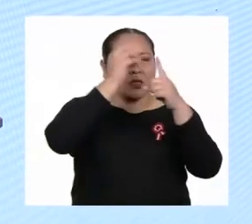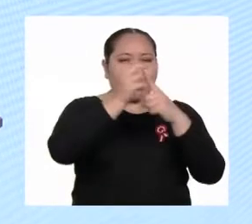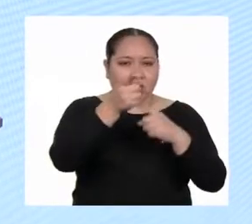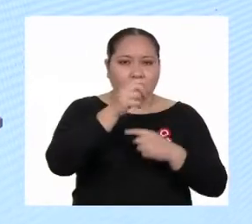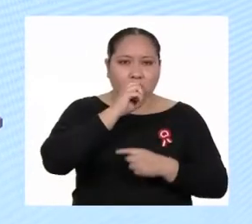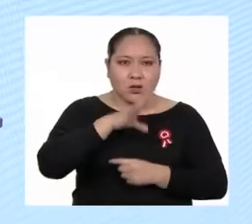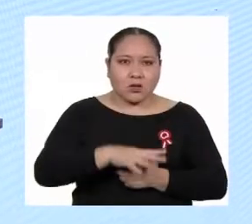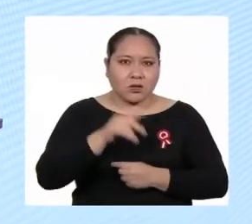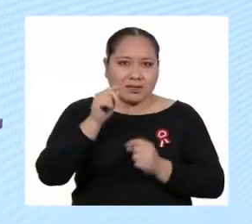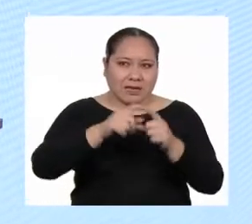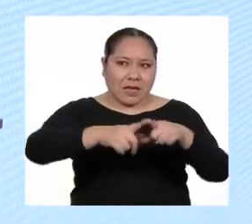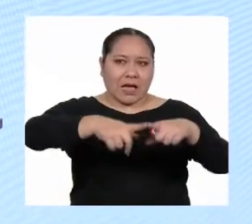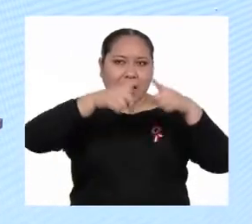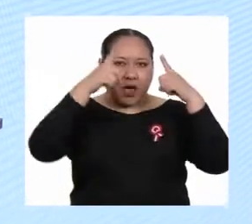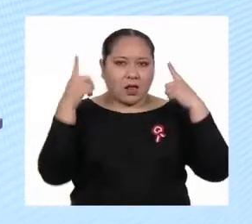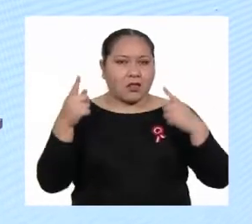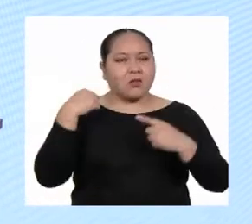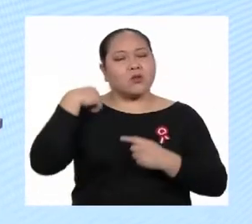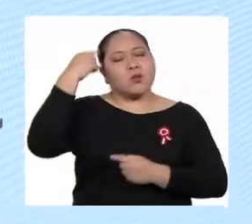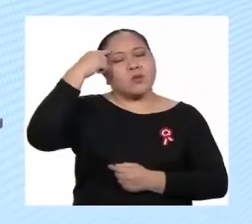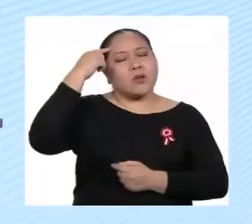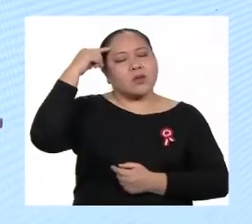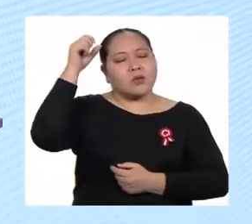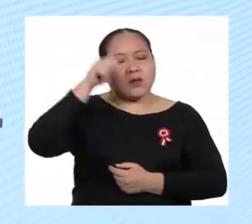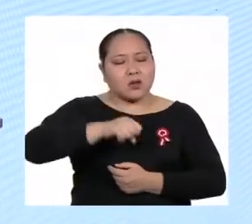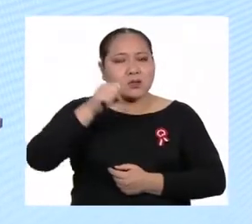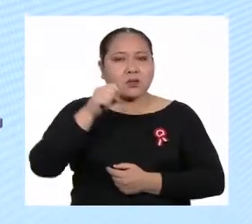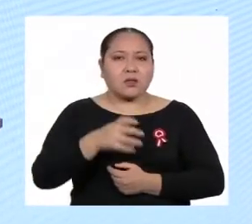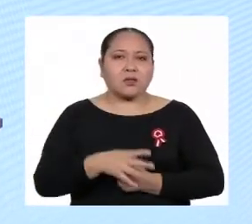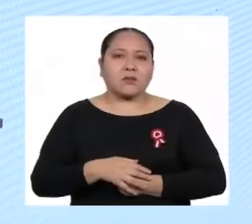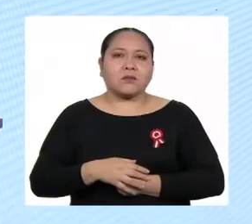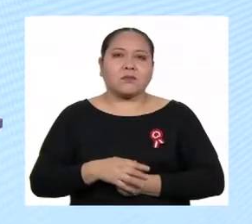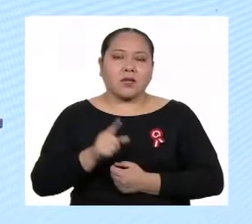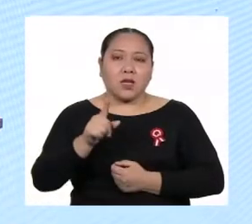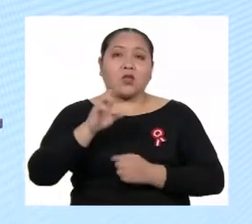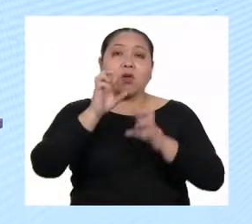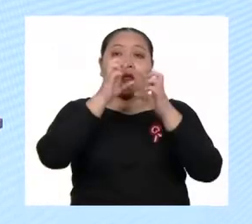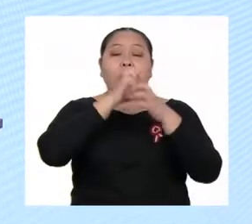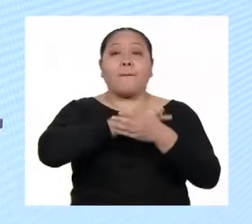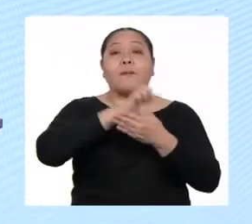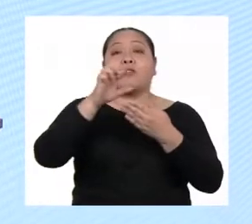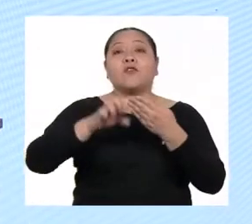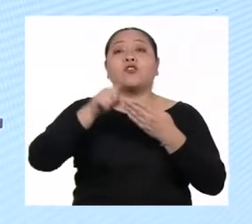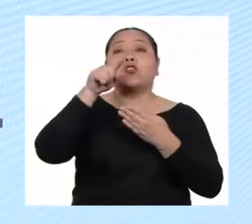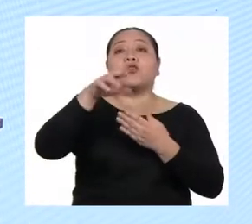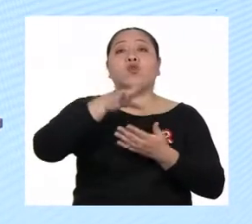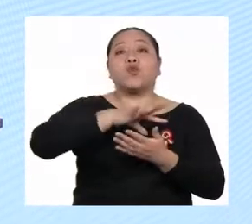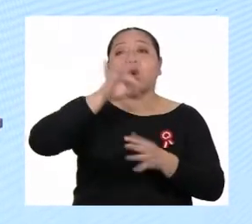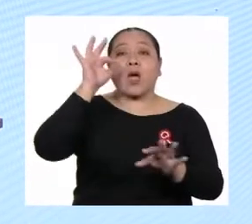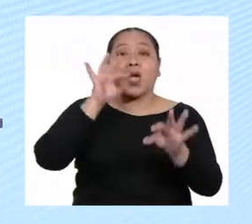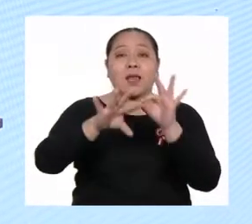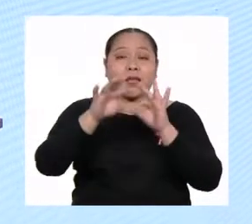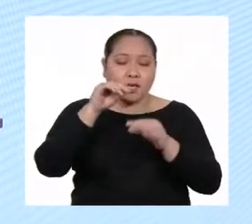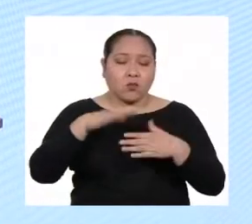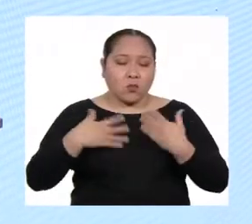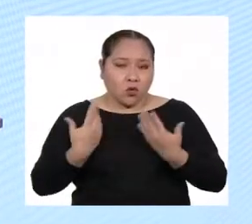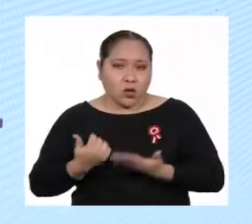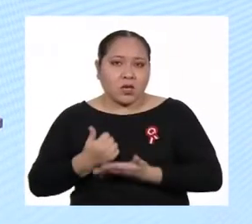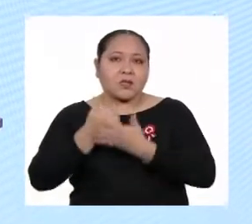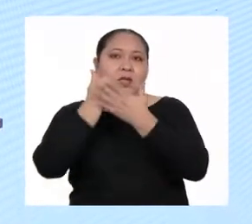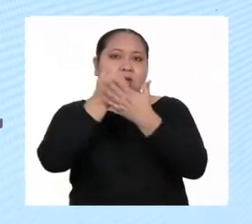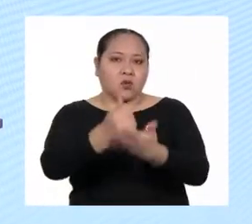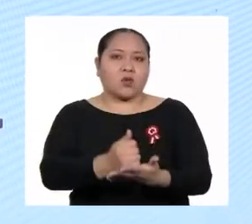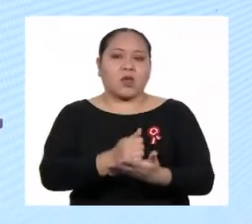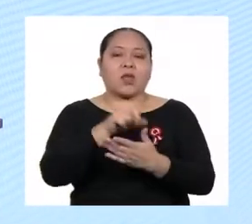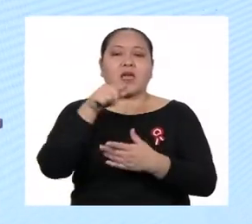es muy grande y estoy segura de que desde la profesión que elijas podrás aportar a que